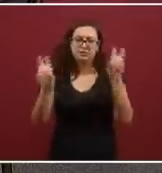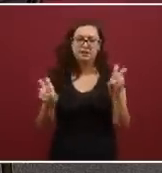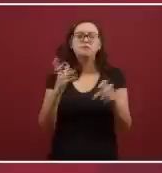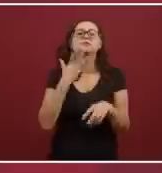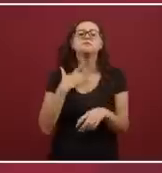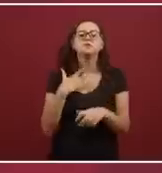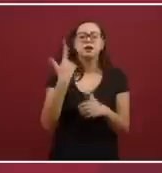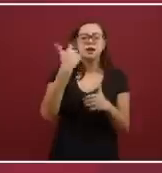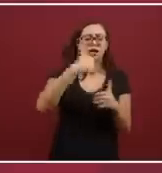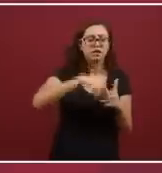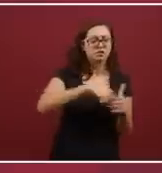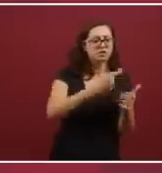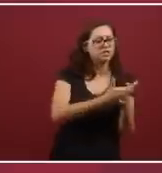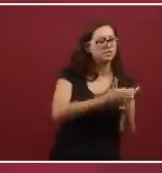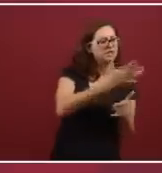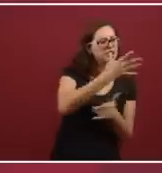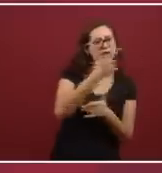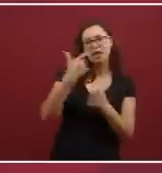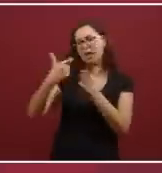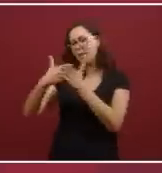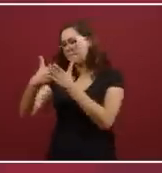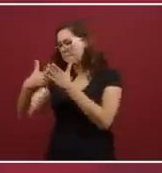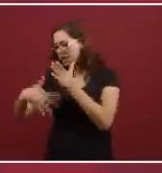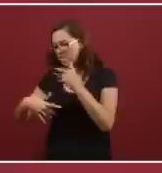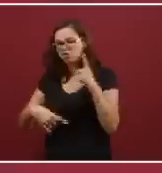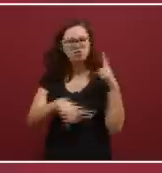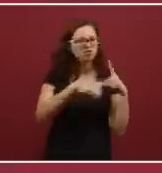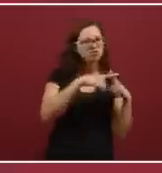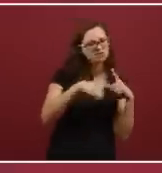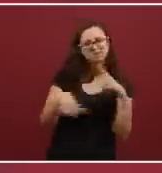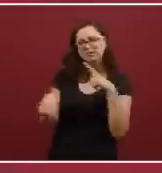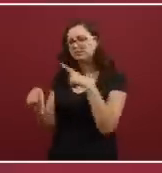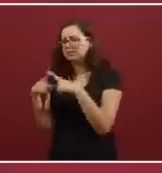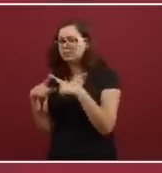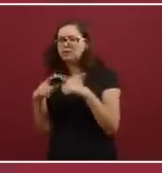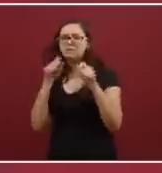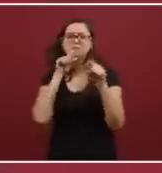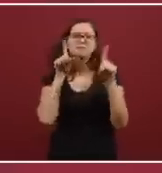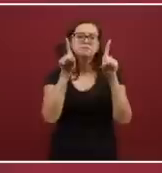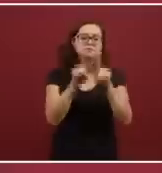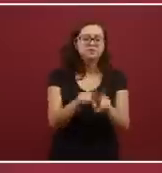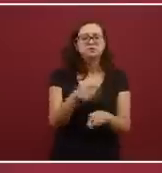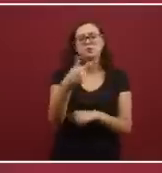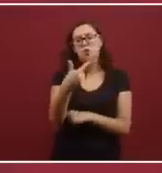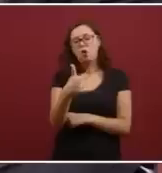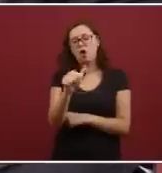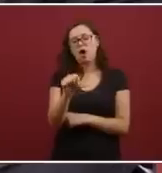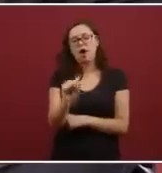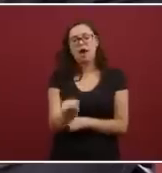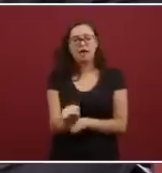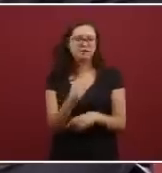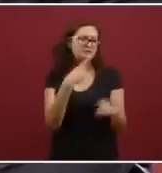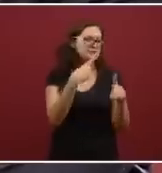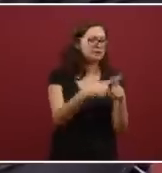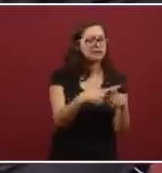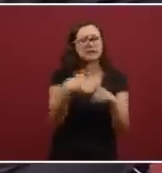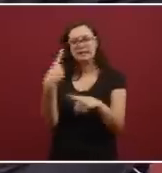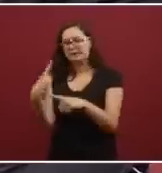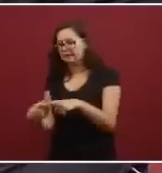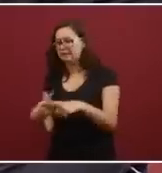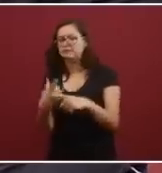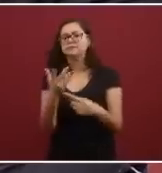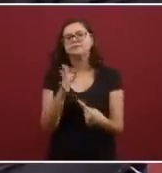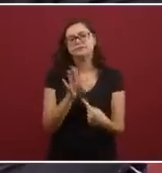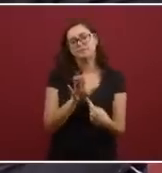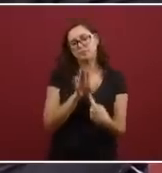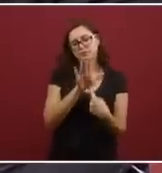las gasolinas, del gas, del diésel. Estos son los temas que se van a tratar